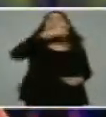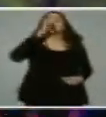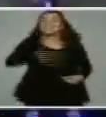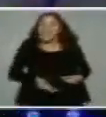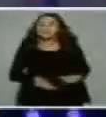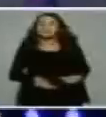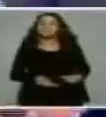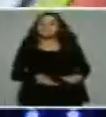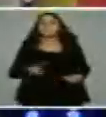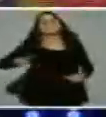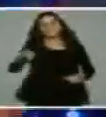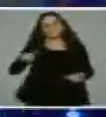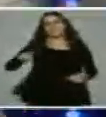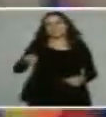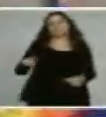están